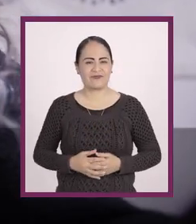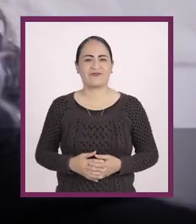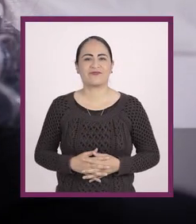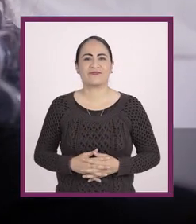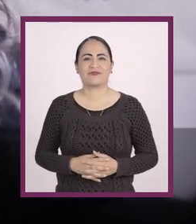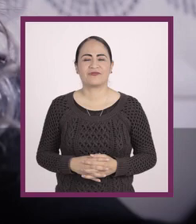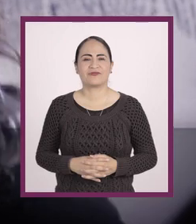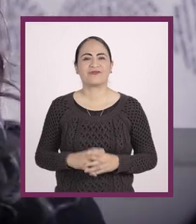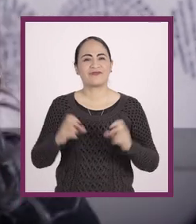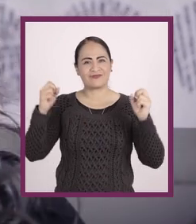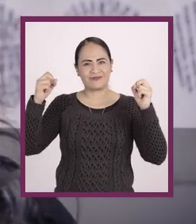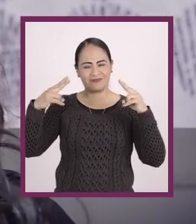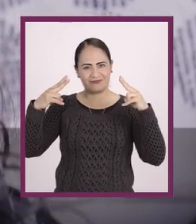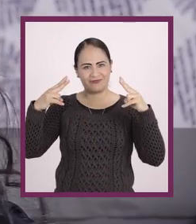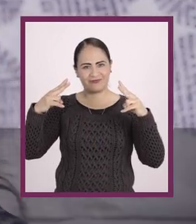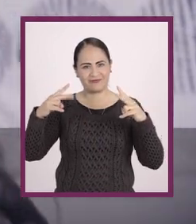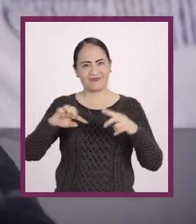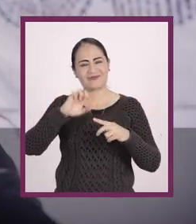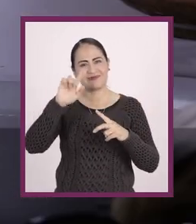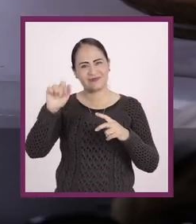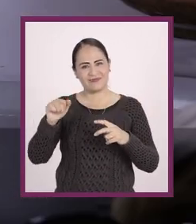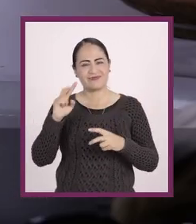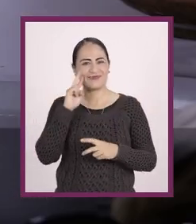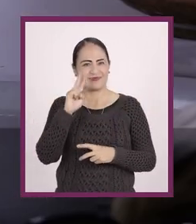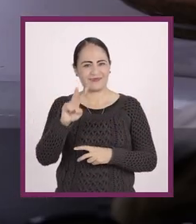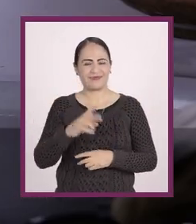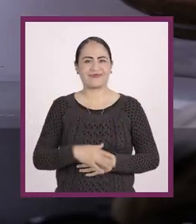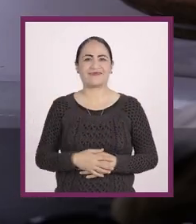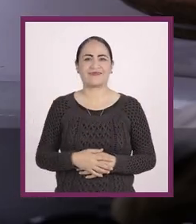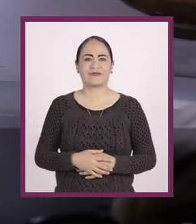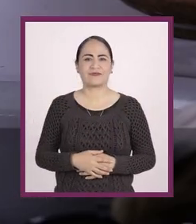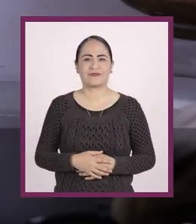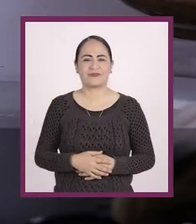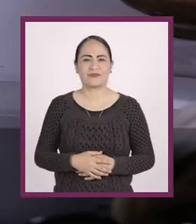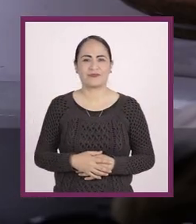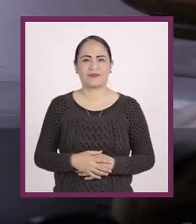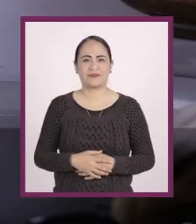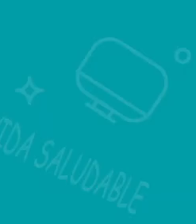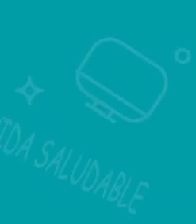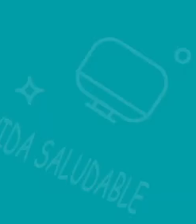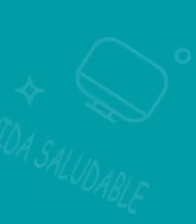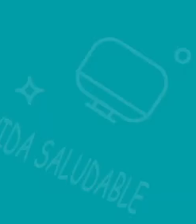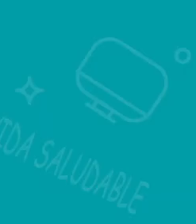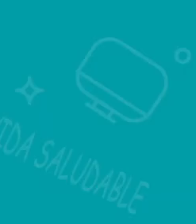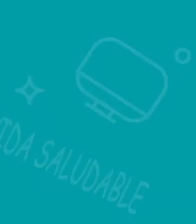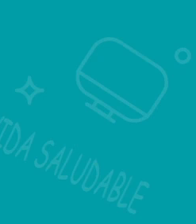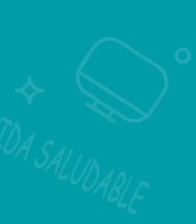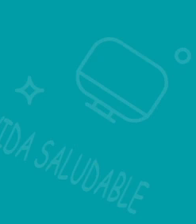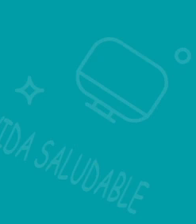nos vemos y es que seamos pronto ávidos de la próxima